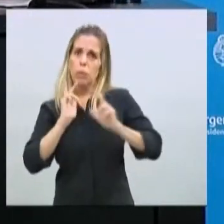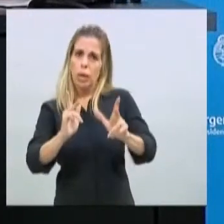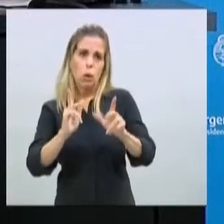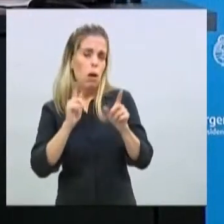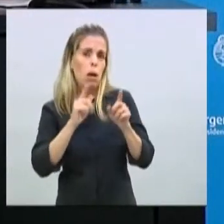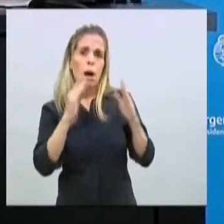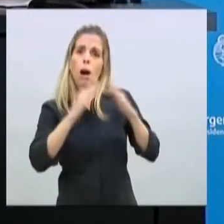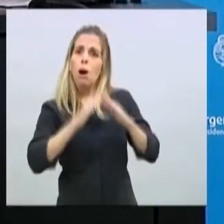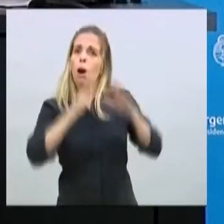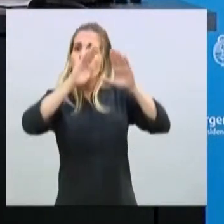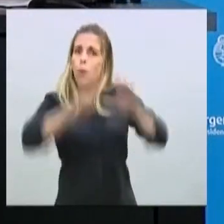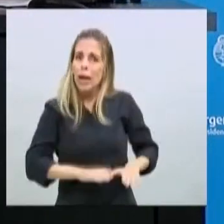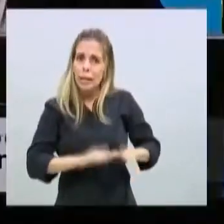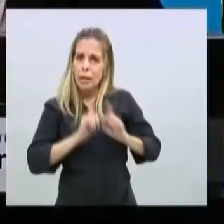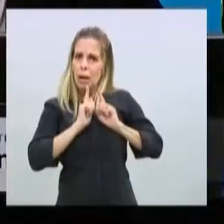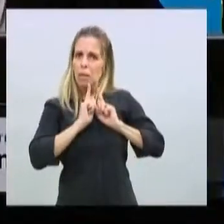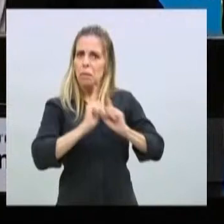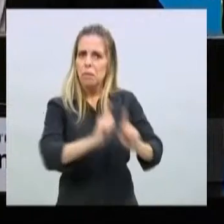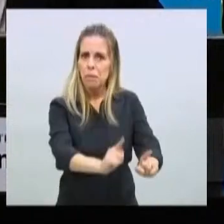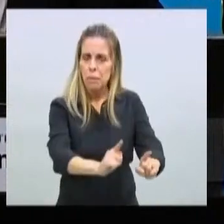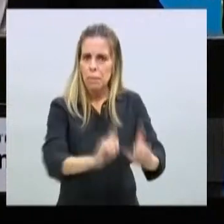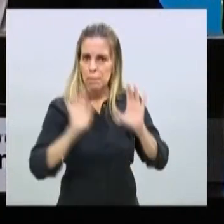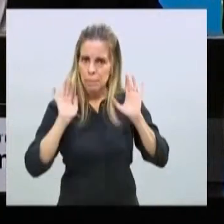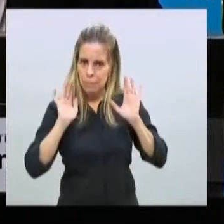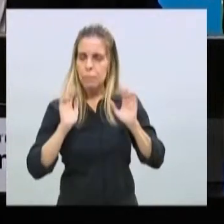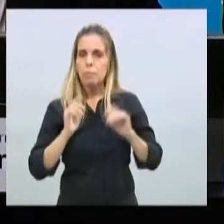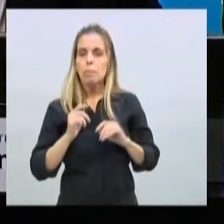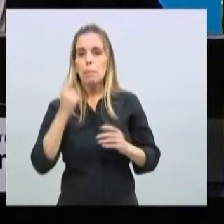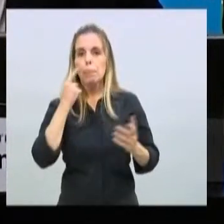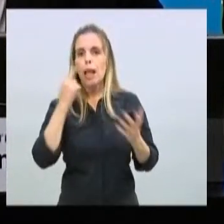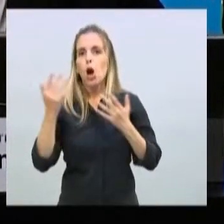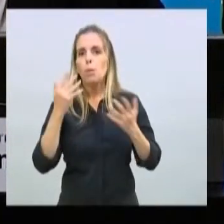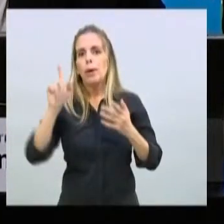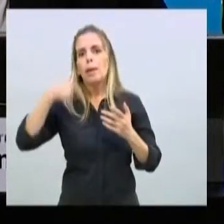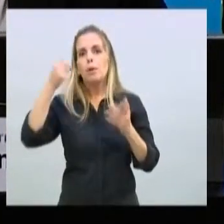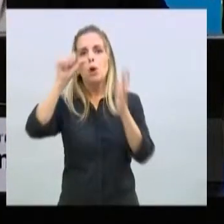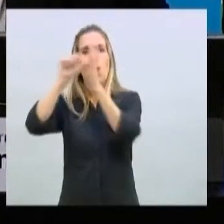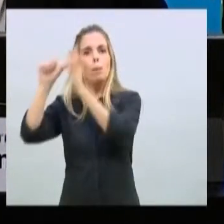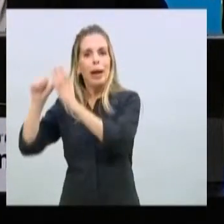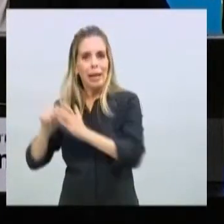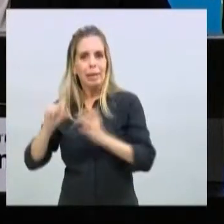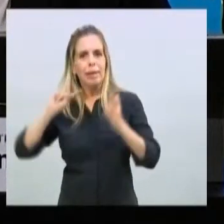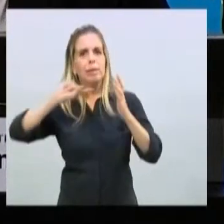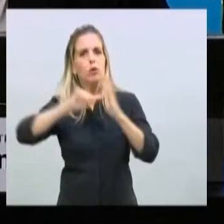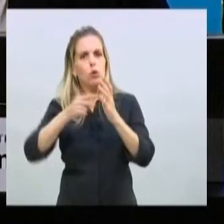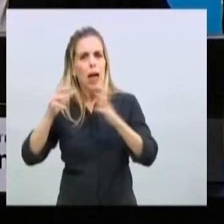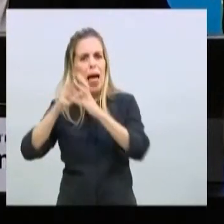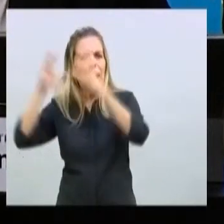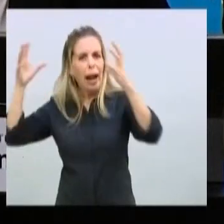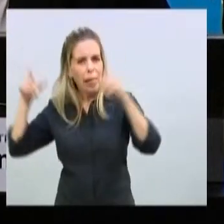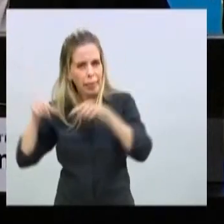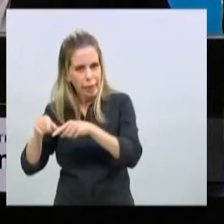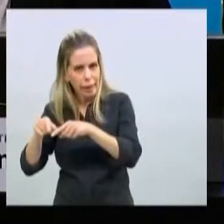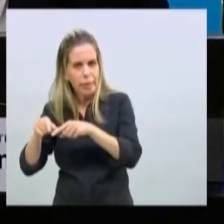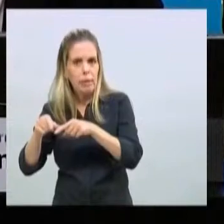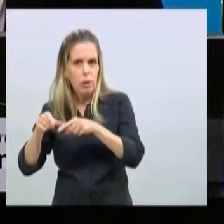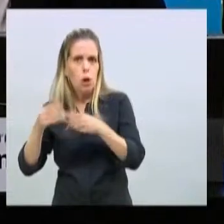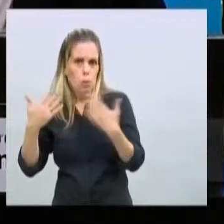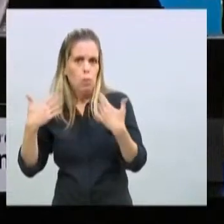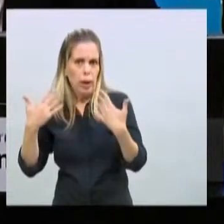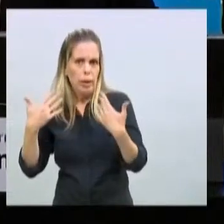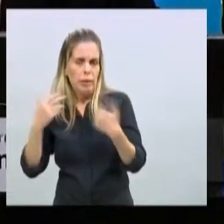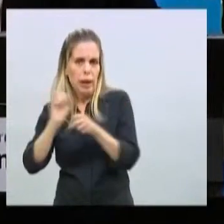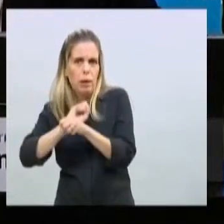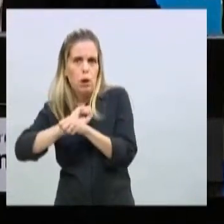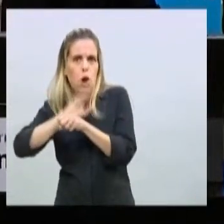cuarentena. Si nosotros vemos la experiencia de la mayoría de las grandes ciudades del mundo, en algún momento la cantidad de casos aumenta.